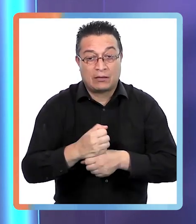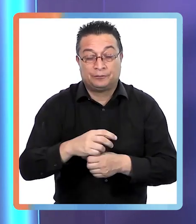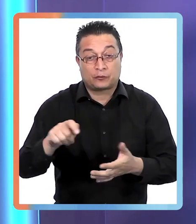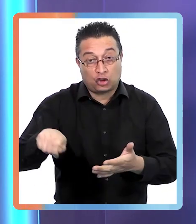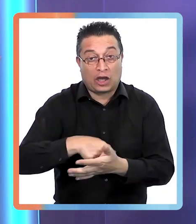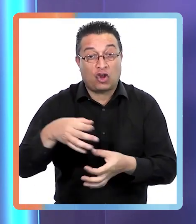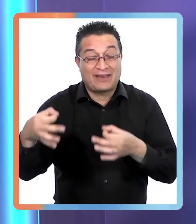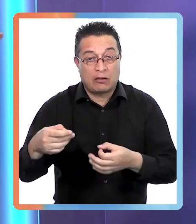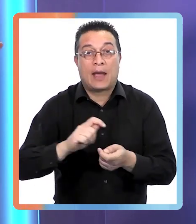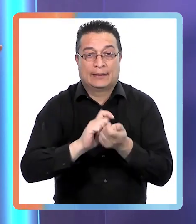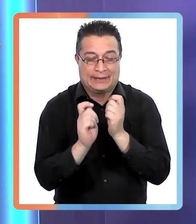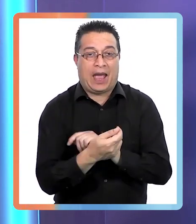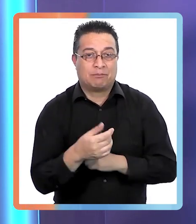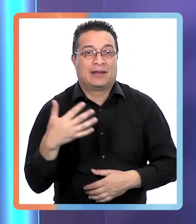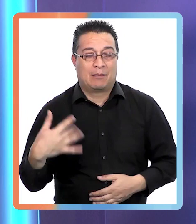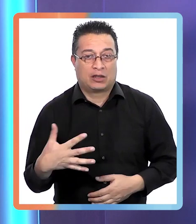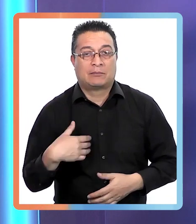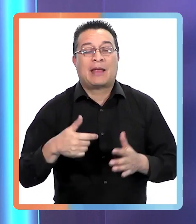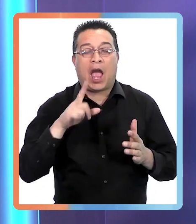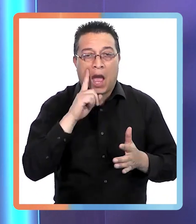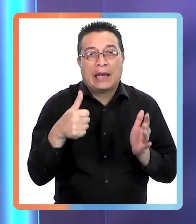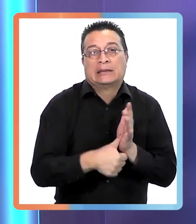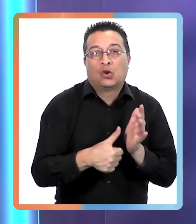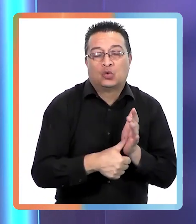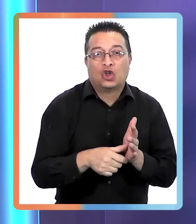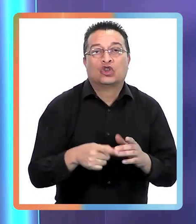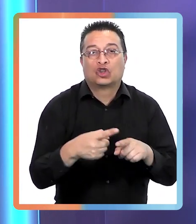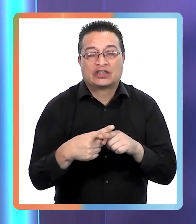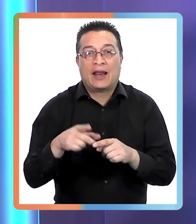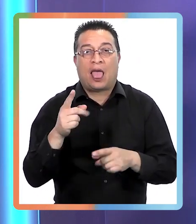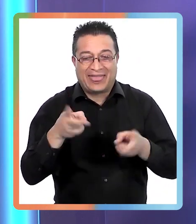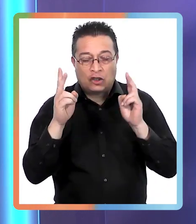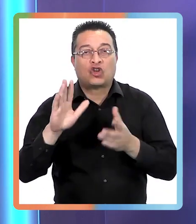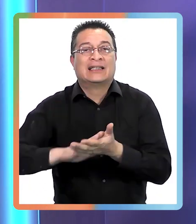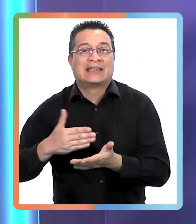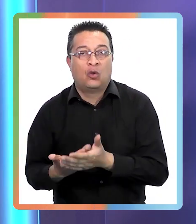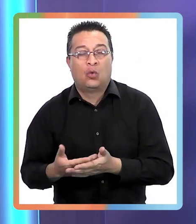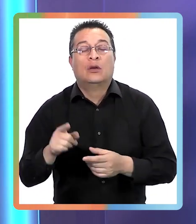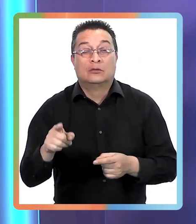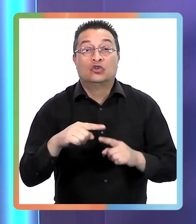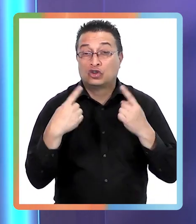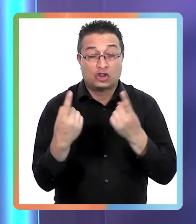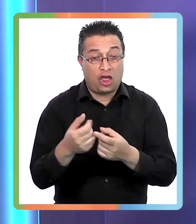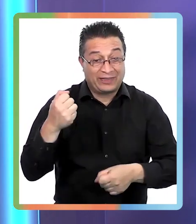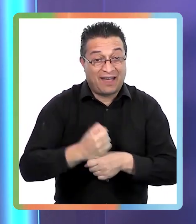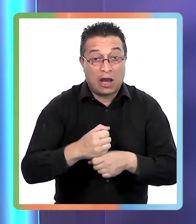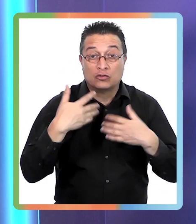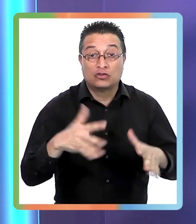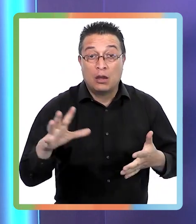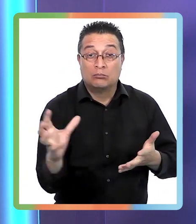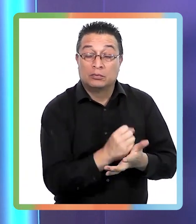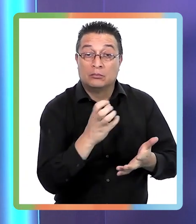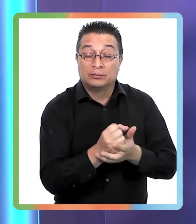trabajar con un contrato de trabajo, vaya que cambia la historia, porque hay seguridad social, porque hay derecho a la salud, y en ese sentido, de todos los trabajos que se han